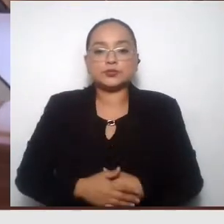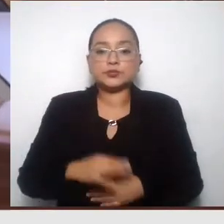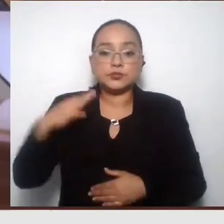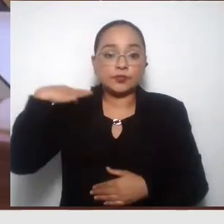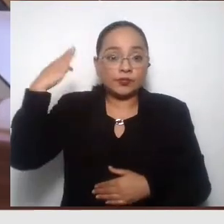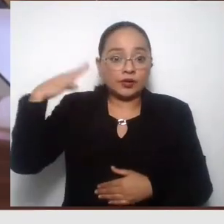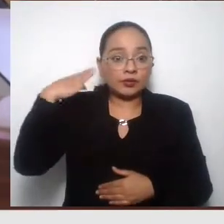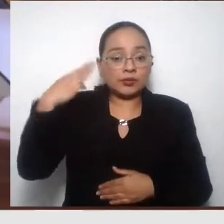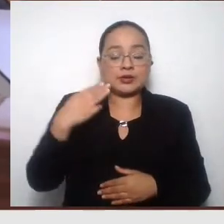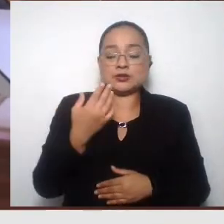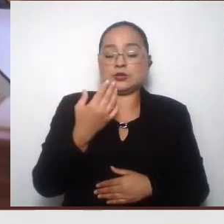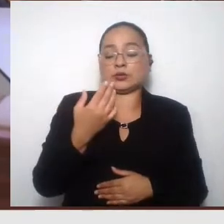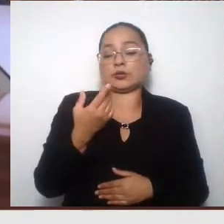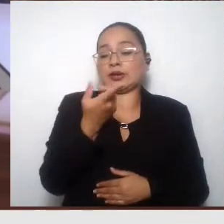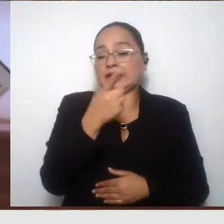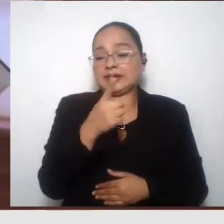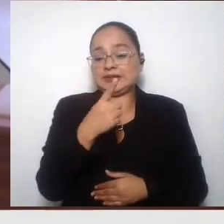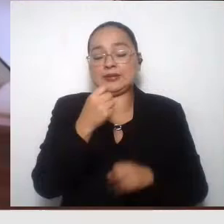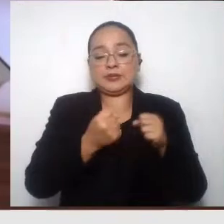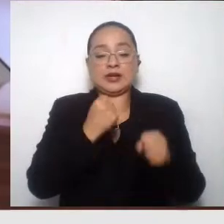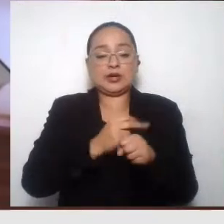del año pasado,